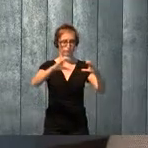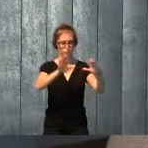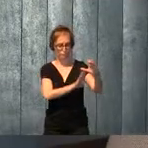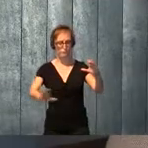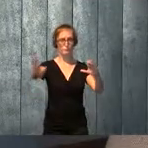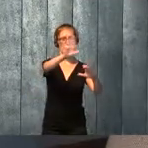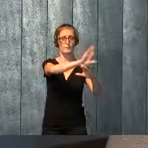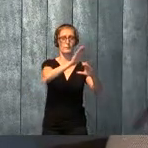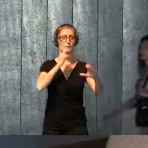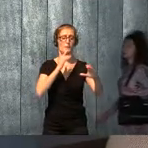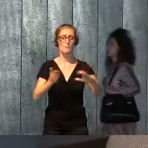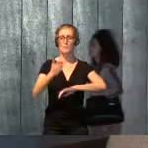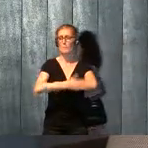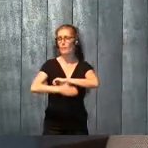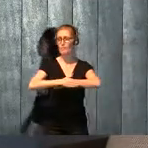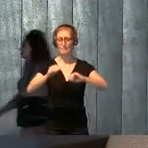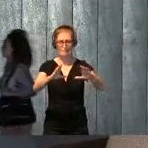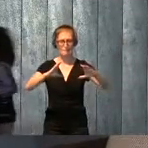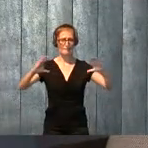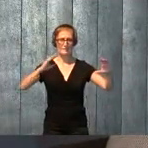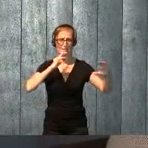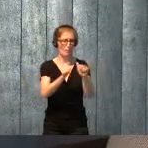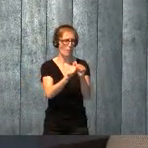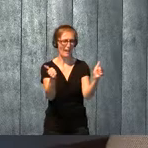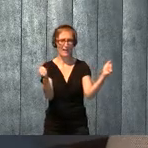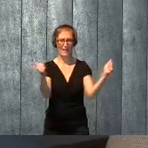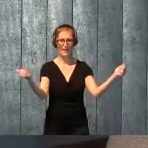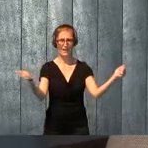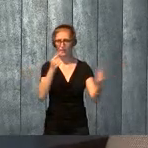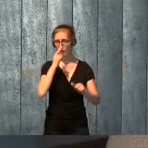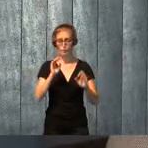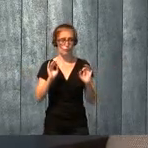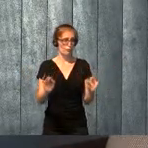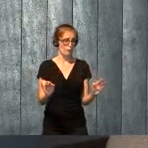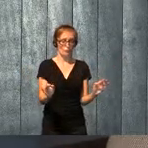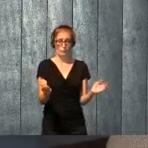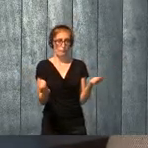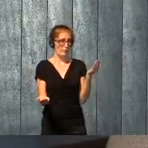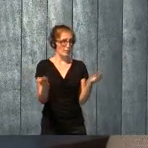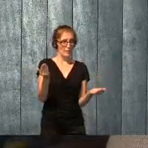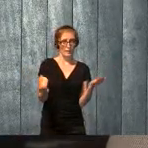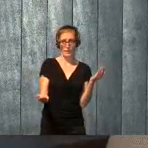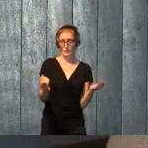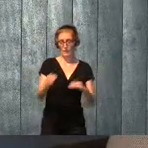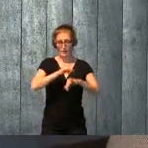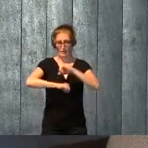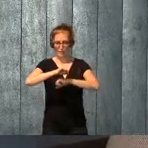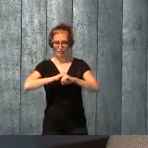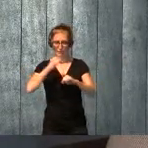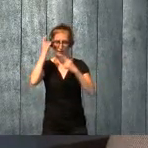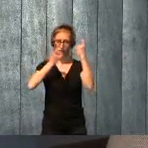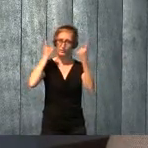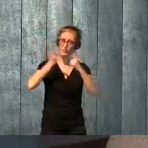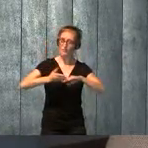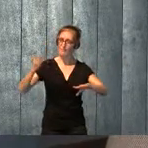diferencias, donde la rehabilitación haya sido protagonista y hayamos sido capaces de mantener nuestro patrimonio cultural e